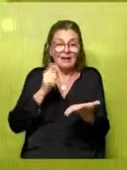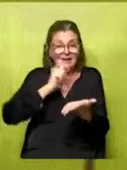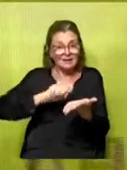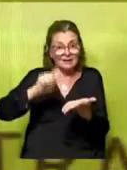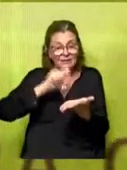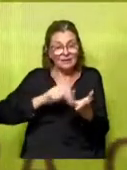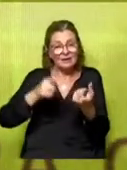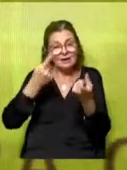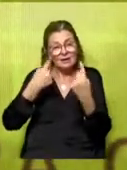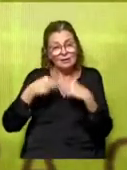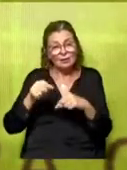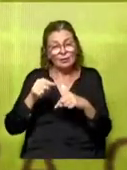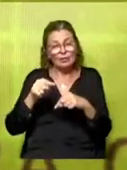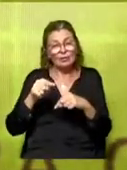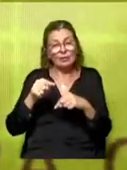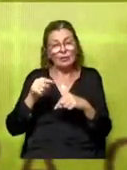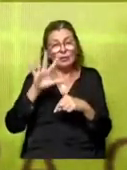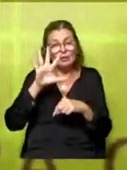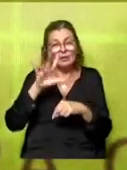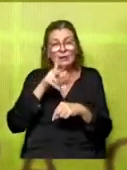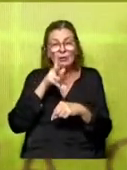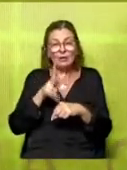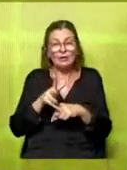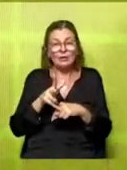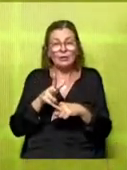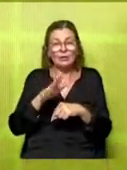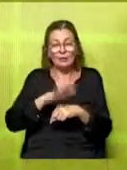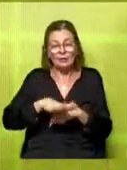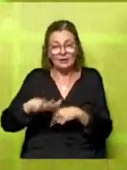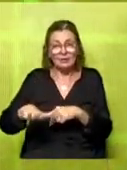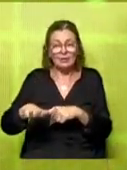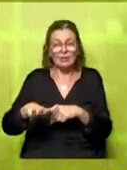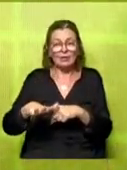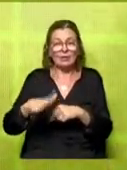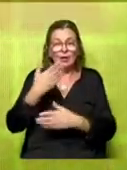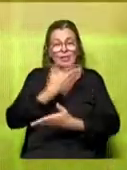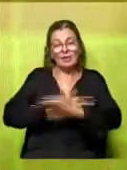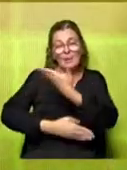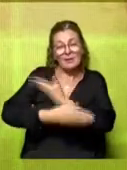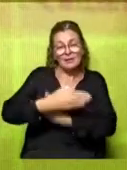Entonces, con 5 hijos, con niños con